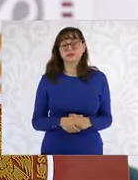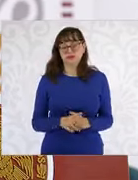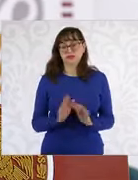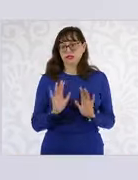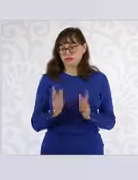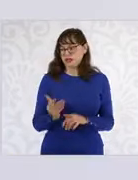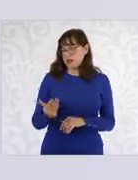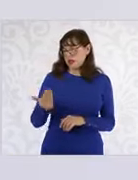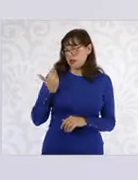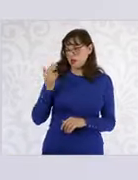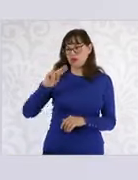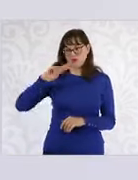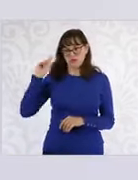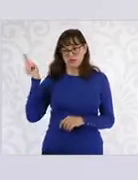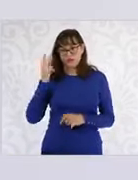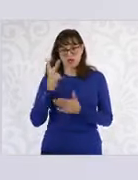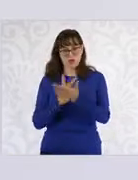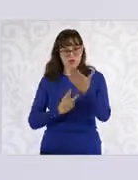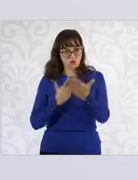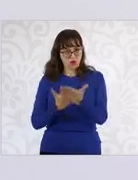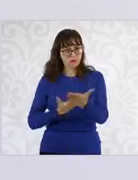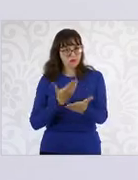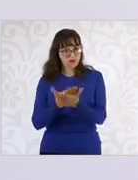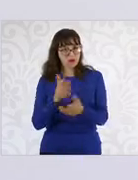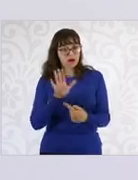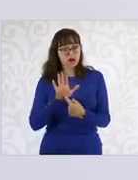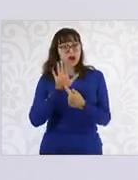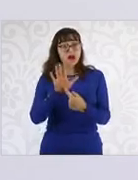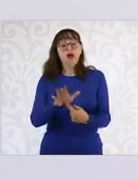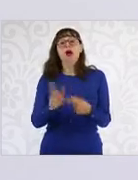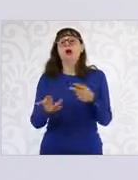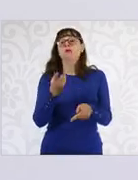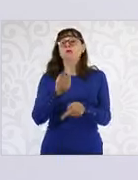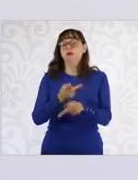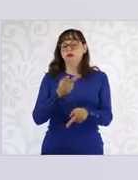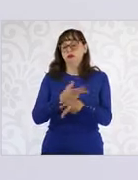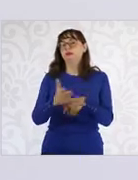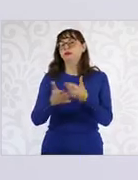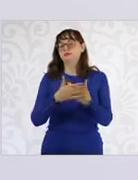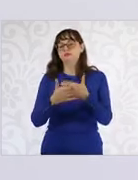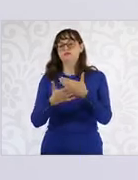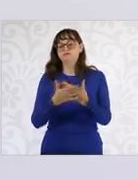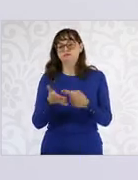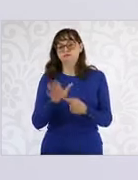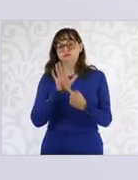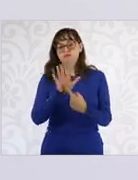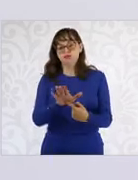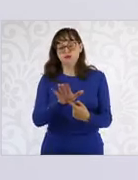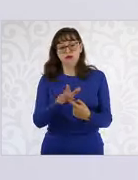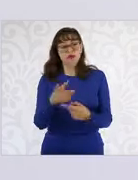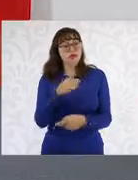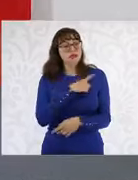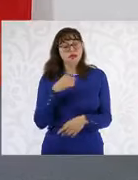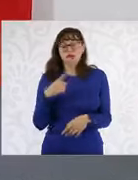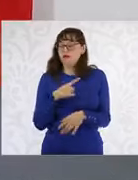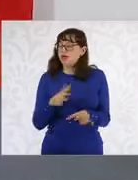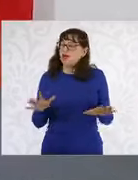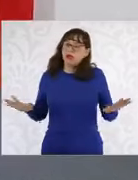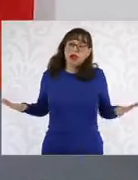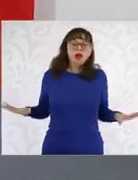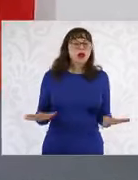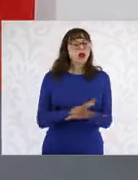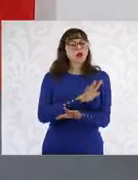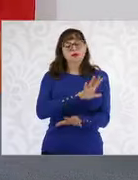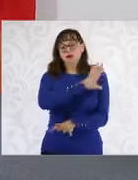programa y en el caso de la educación media superior muy pronto lo vamos a presentar porque se trata de una reforma integral de